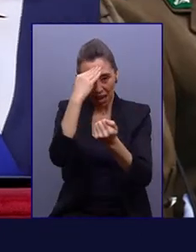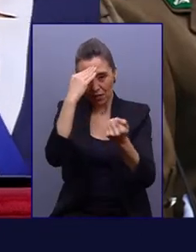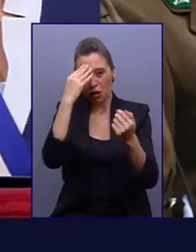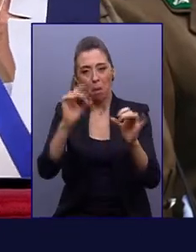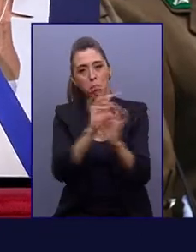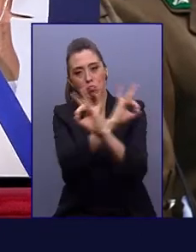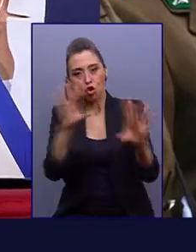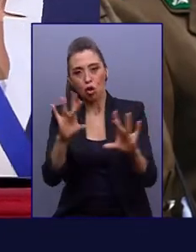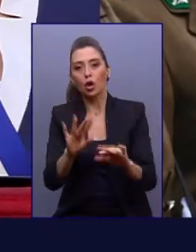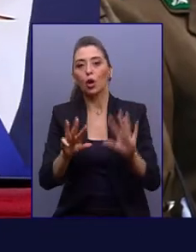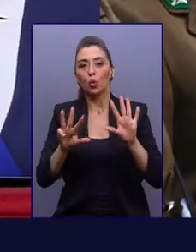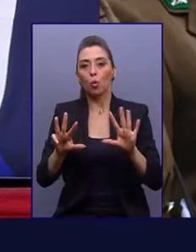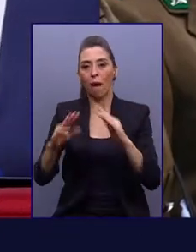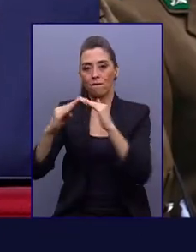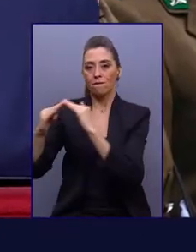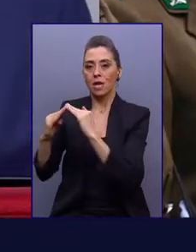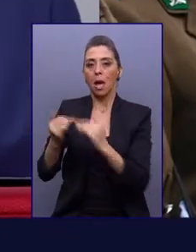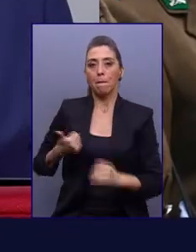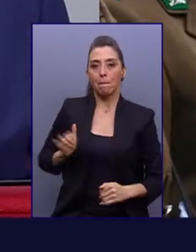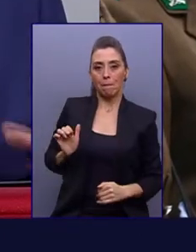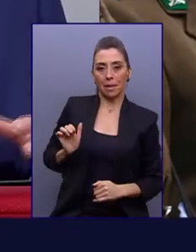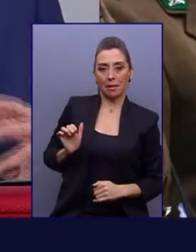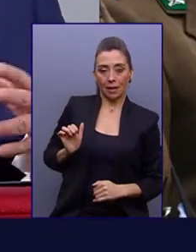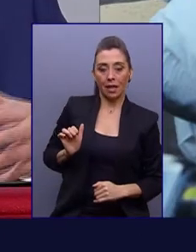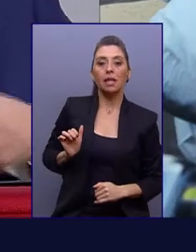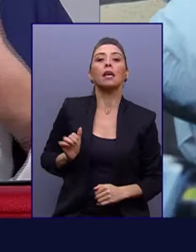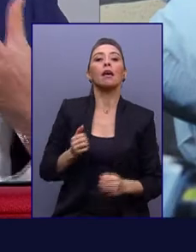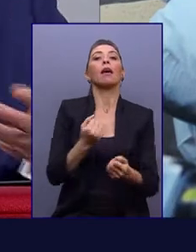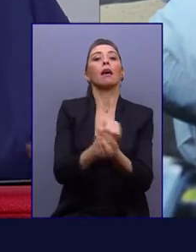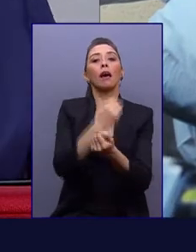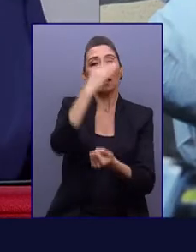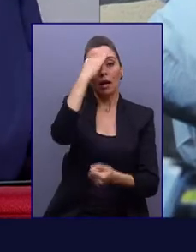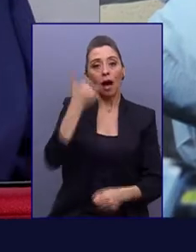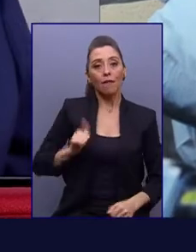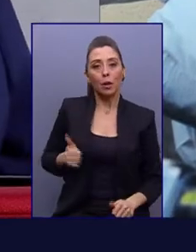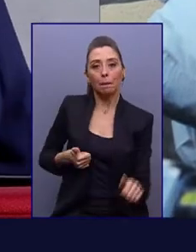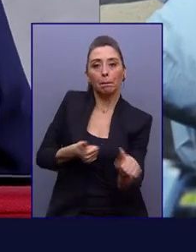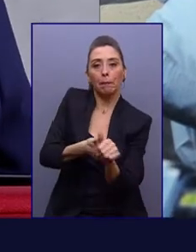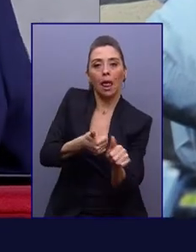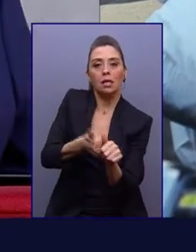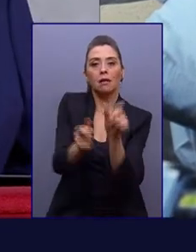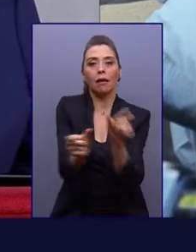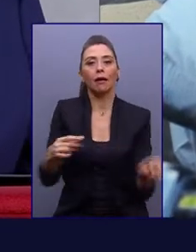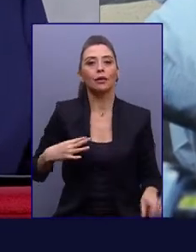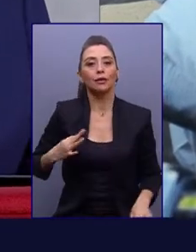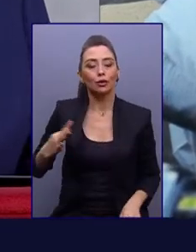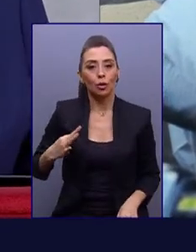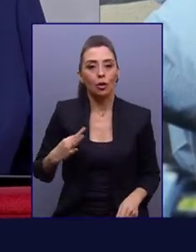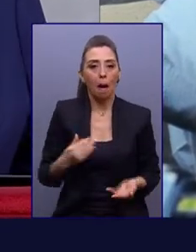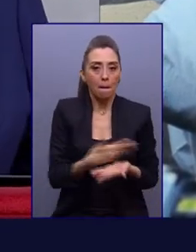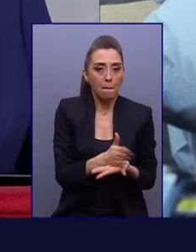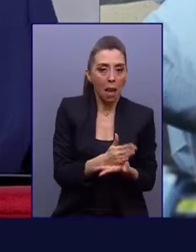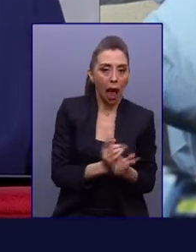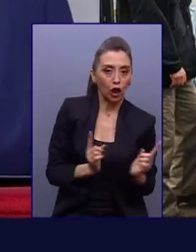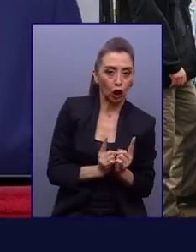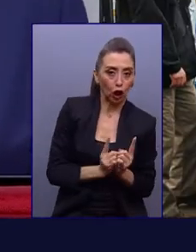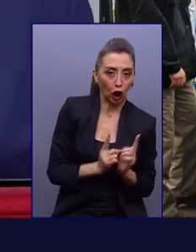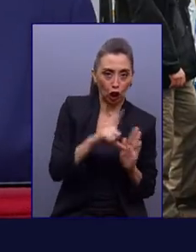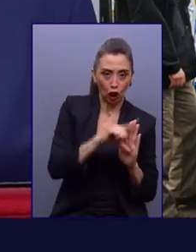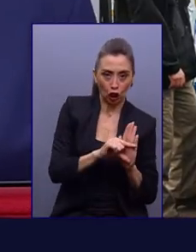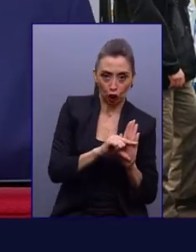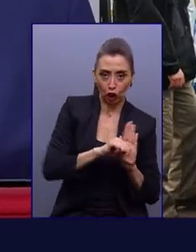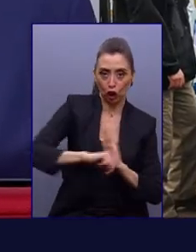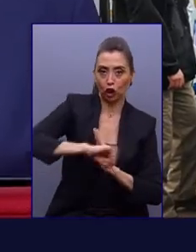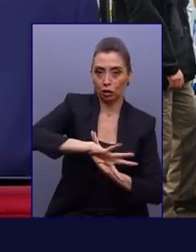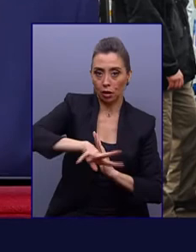y 9 cuarteles de la PDI para que las fuerzas policiales estén más cerca de la ciudadanía. Con la agenda corta antidelincuencia